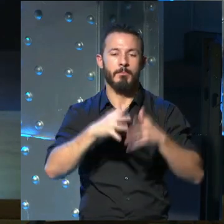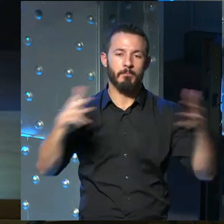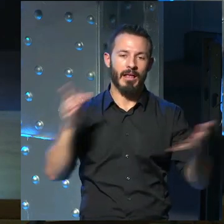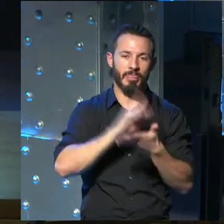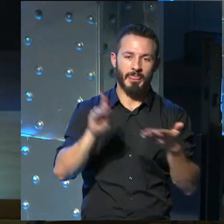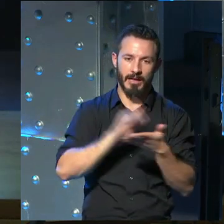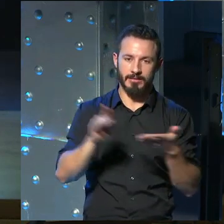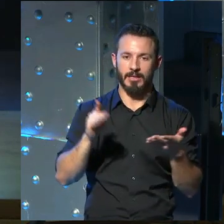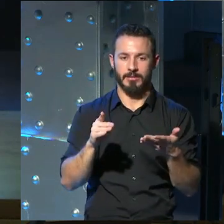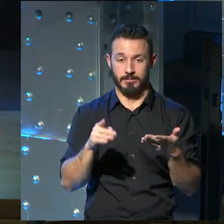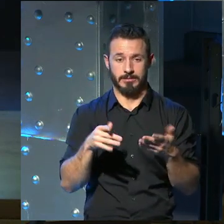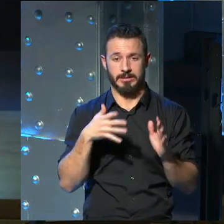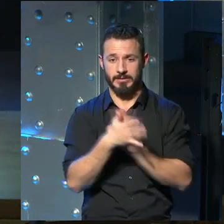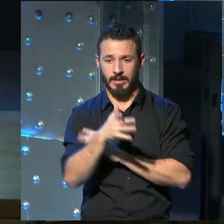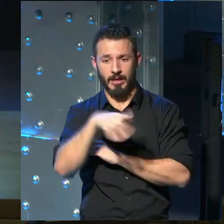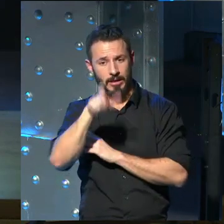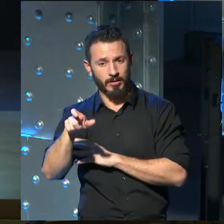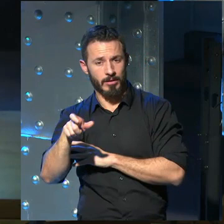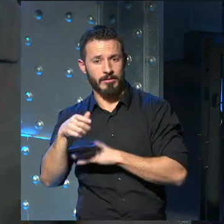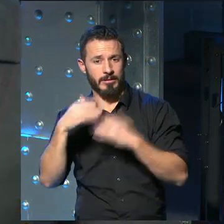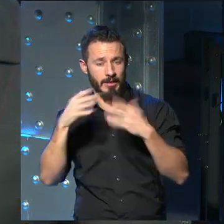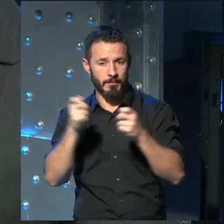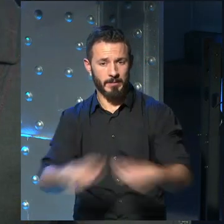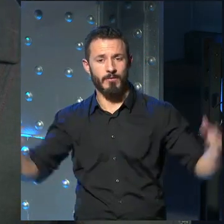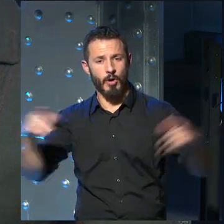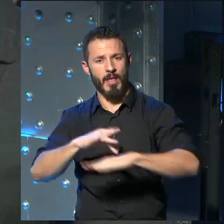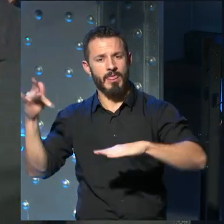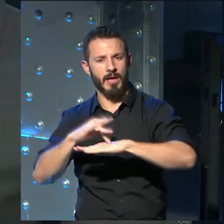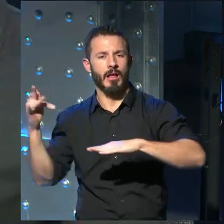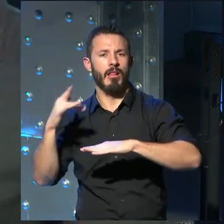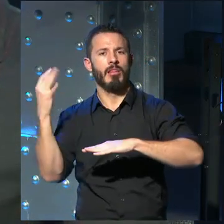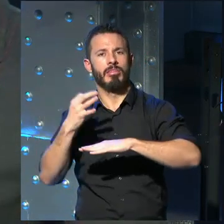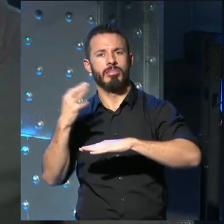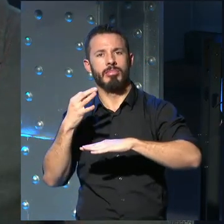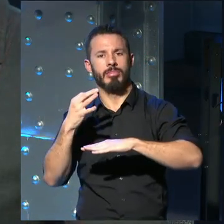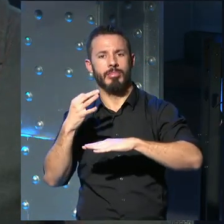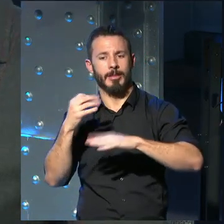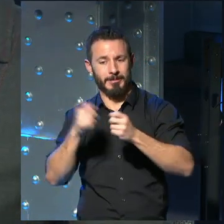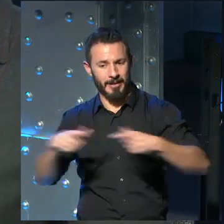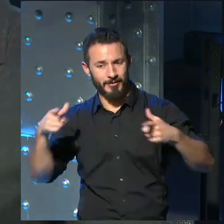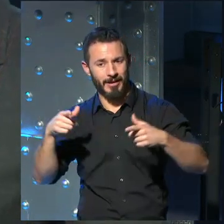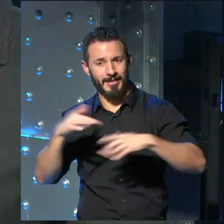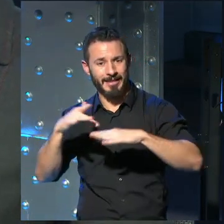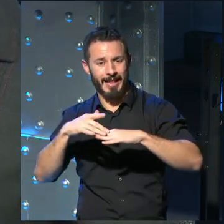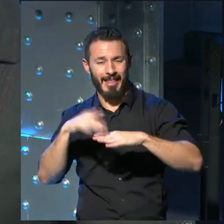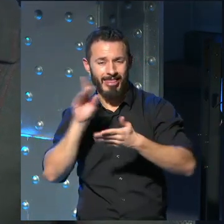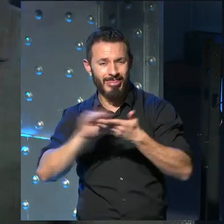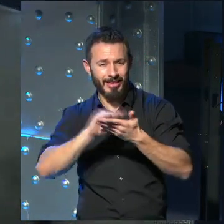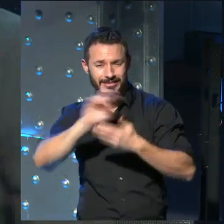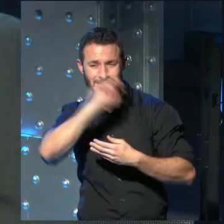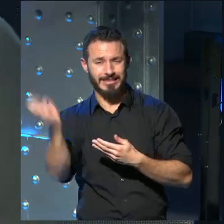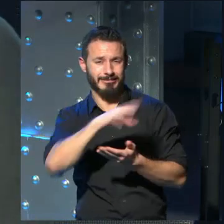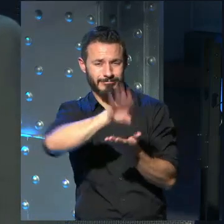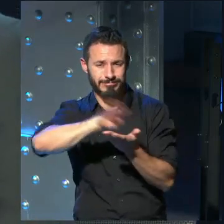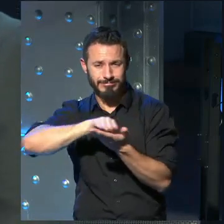necesario conocimiento del ciudadano a través de esas plataformas digitales que van recogiendo todos esos datos necesarios para, una